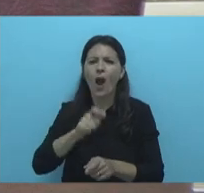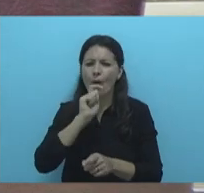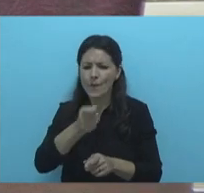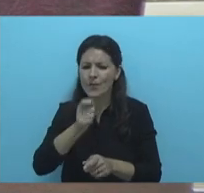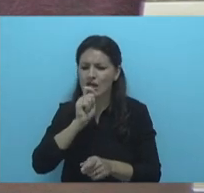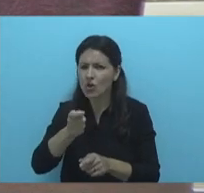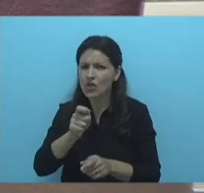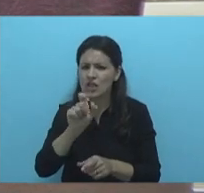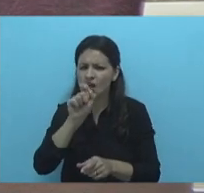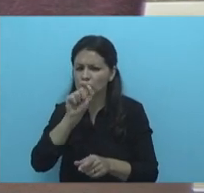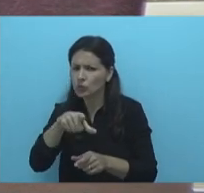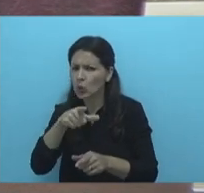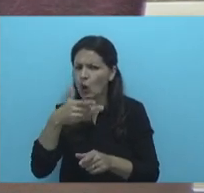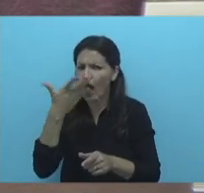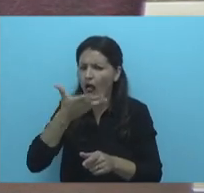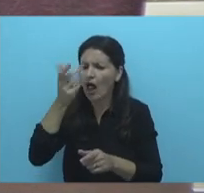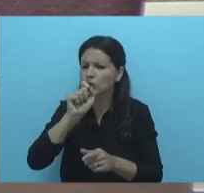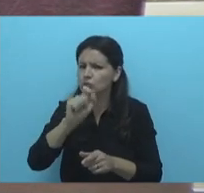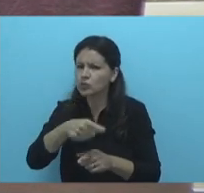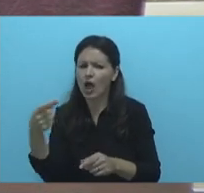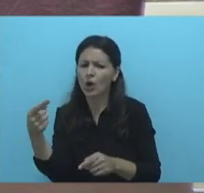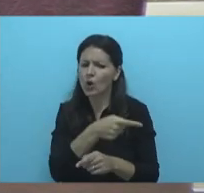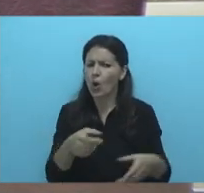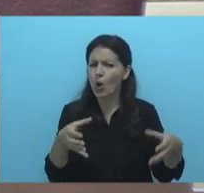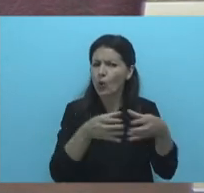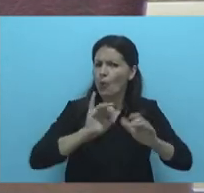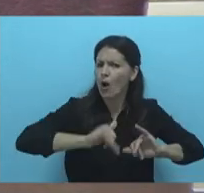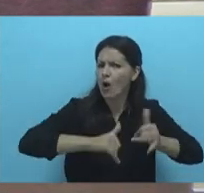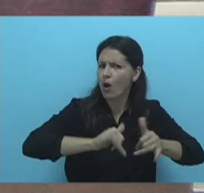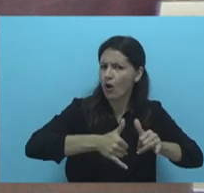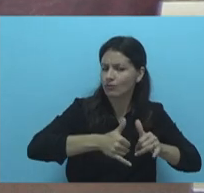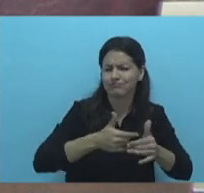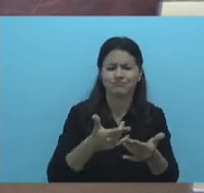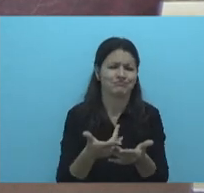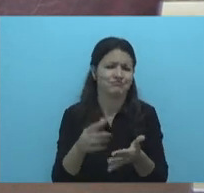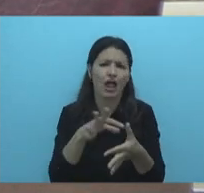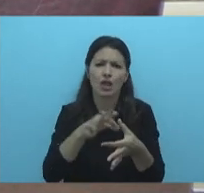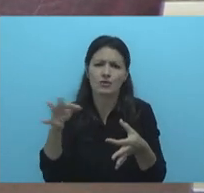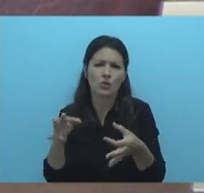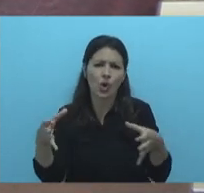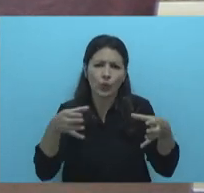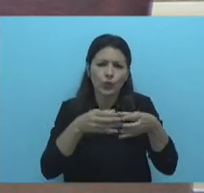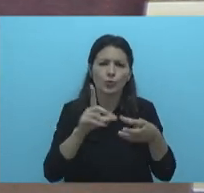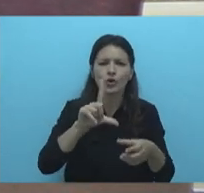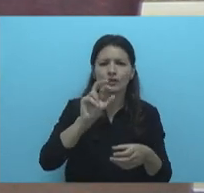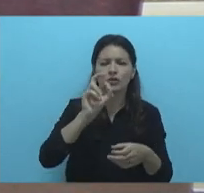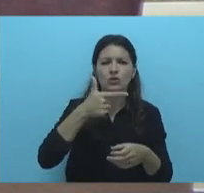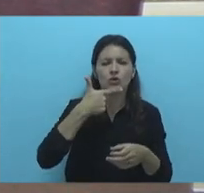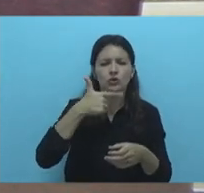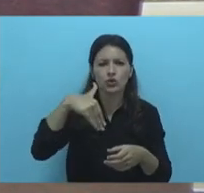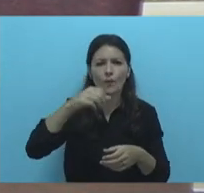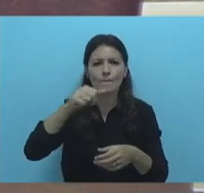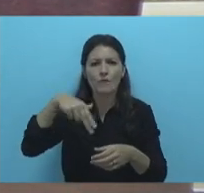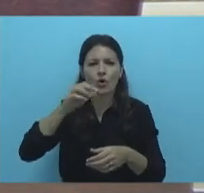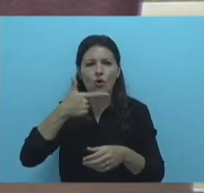en las últimas 4 semanas de bandas y subbandas vinculadas a los monos. Con lo cual, hacía un combo. Ponía los